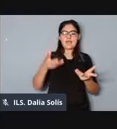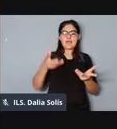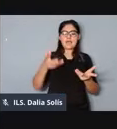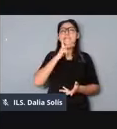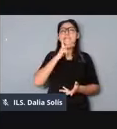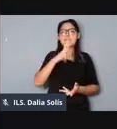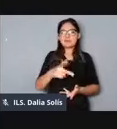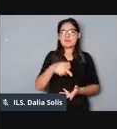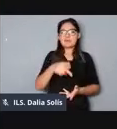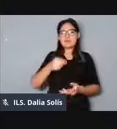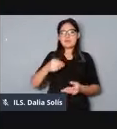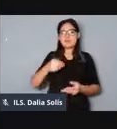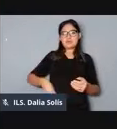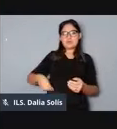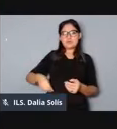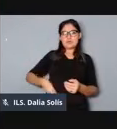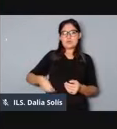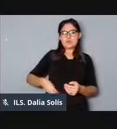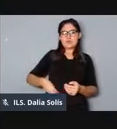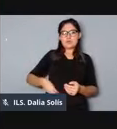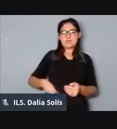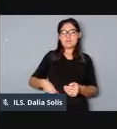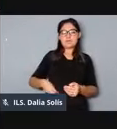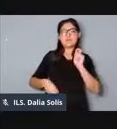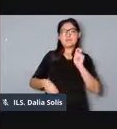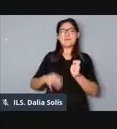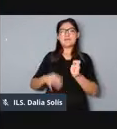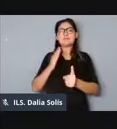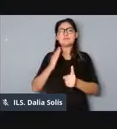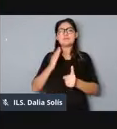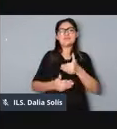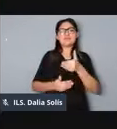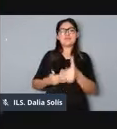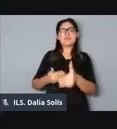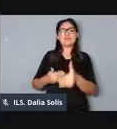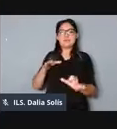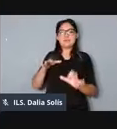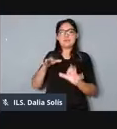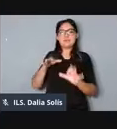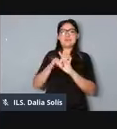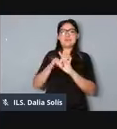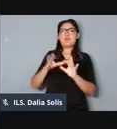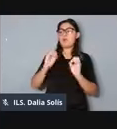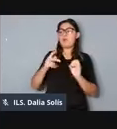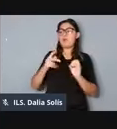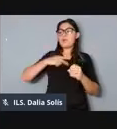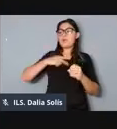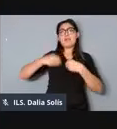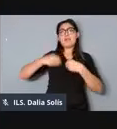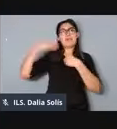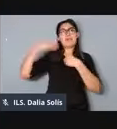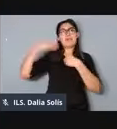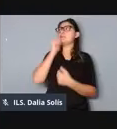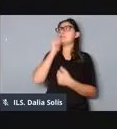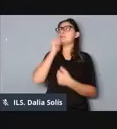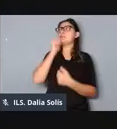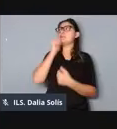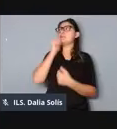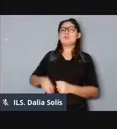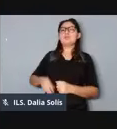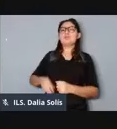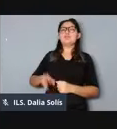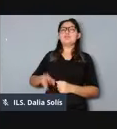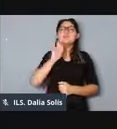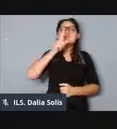permanente. Acuérdense que la culpa es absolutamente innecesaria y es absolutamente